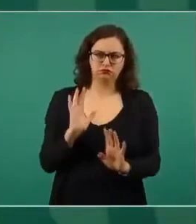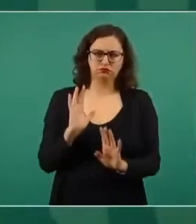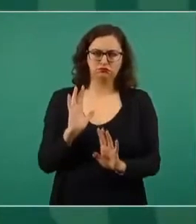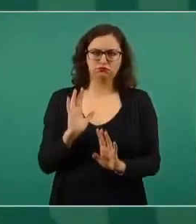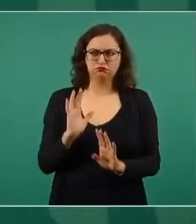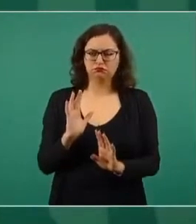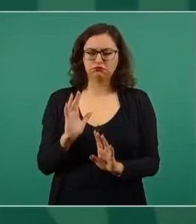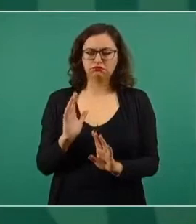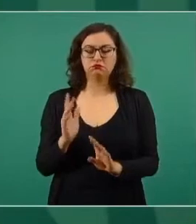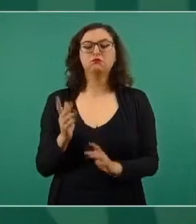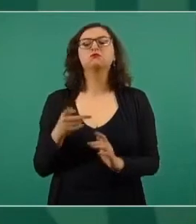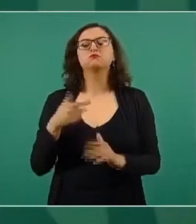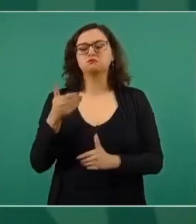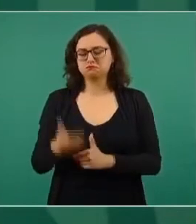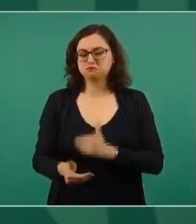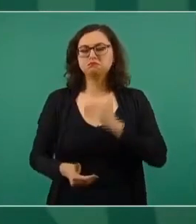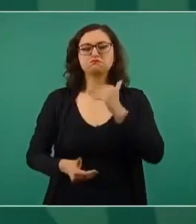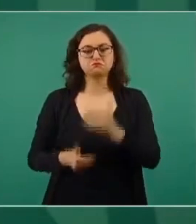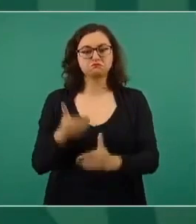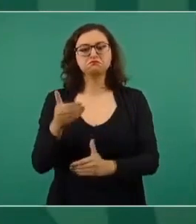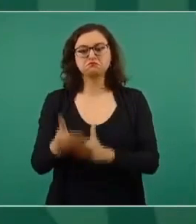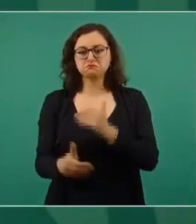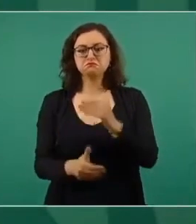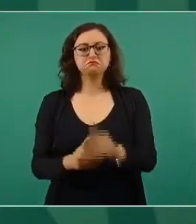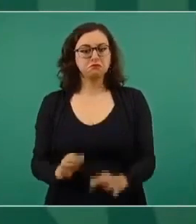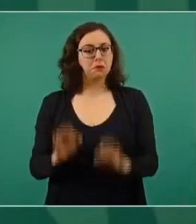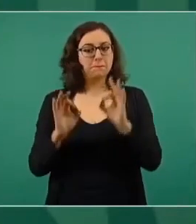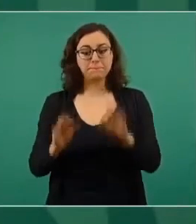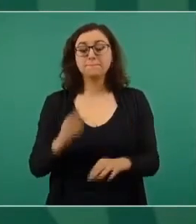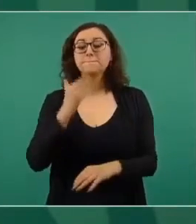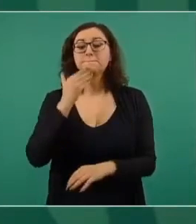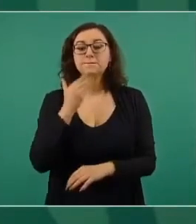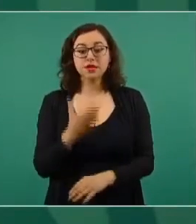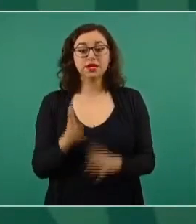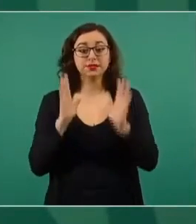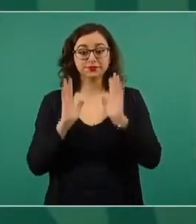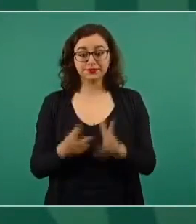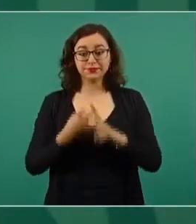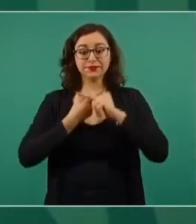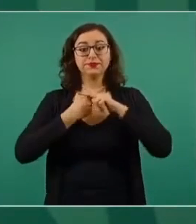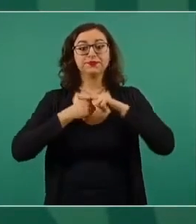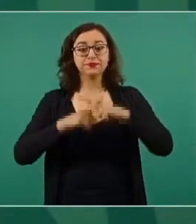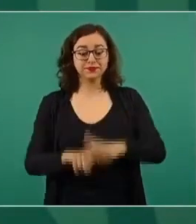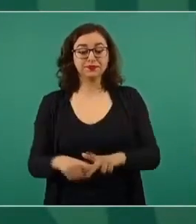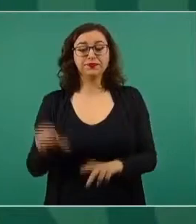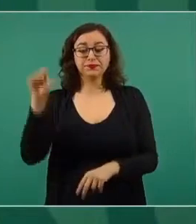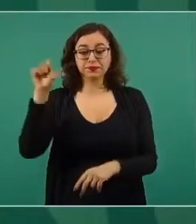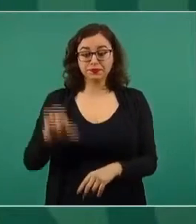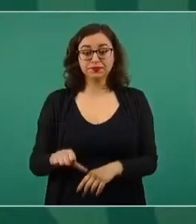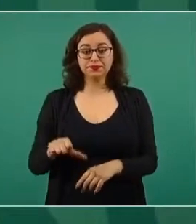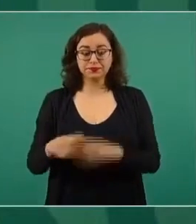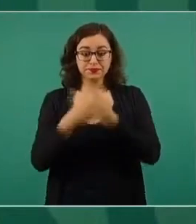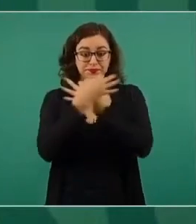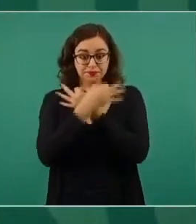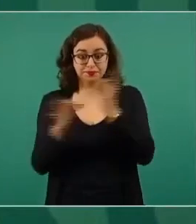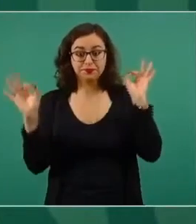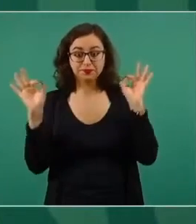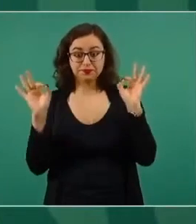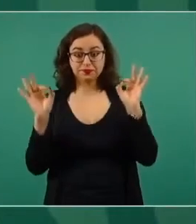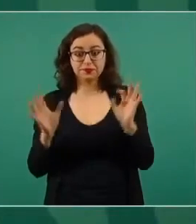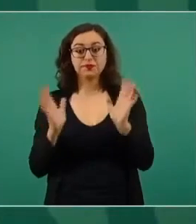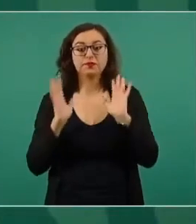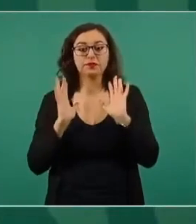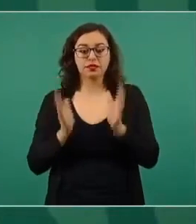Vamos bien, ya iniciamos, se está anunciando el día de hoy, el que se van